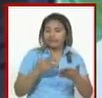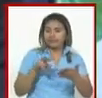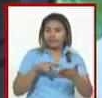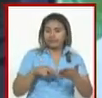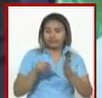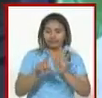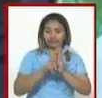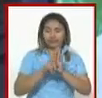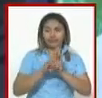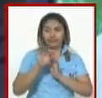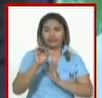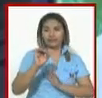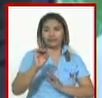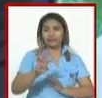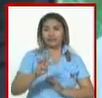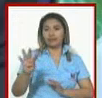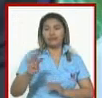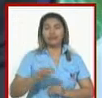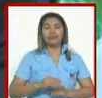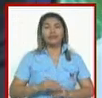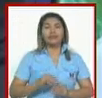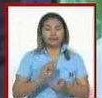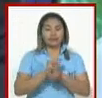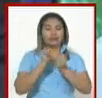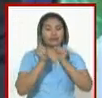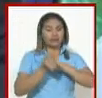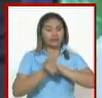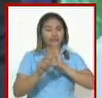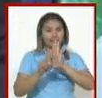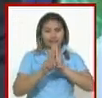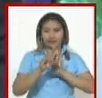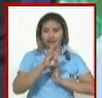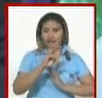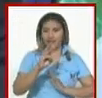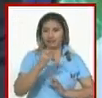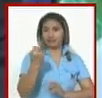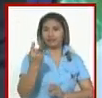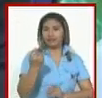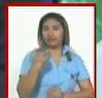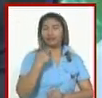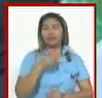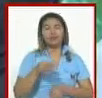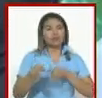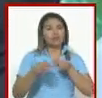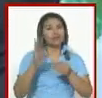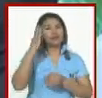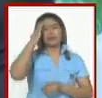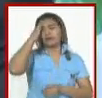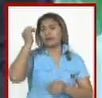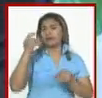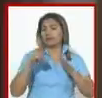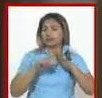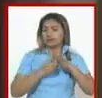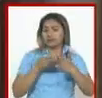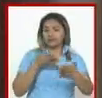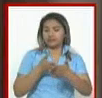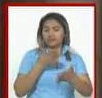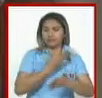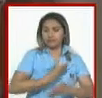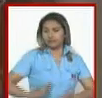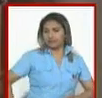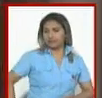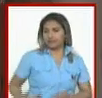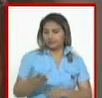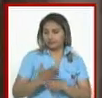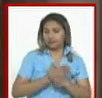contenido de la ley 044 modificada por la ley 612 segundo explicó que no hay por qué iniciar un proceso contra el